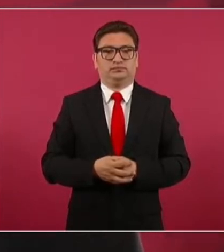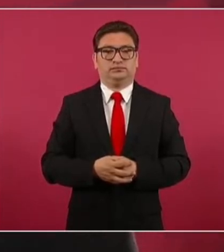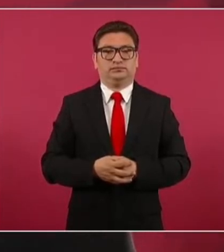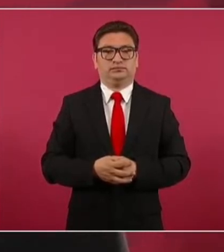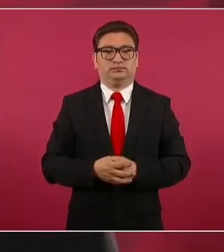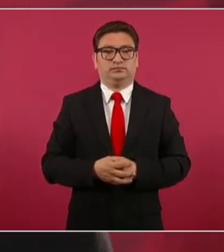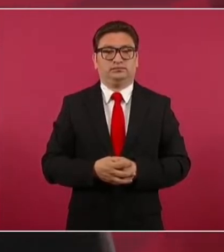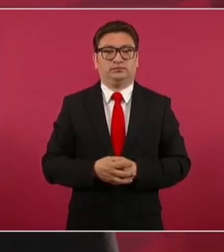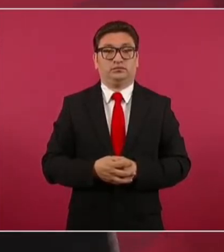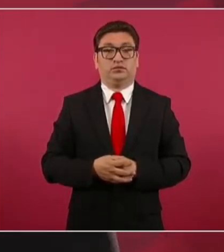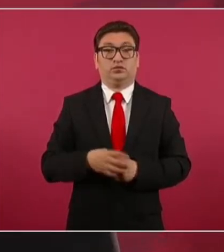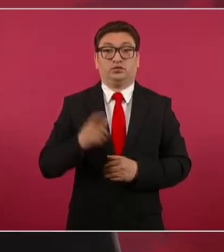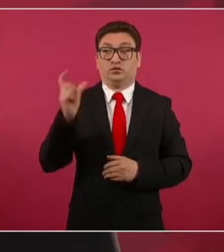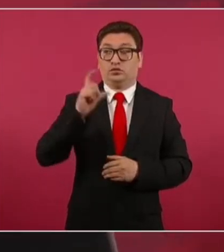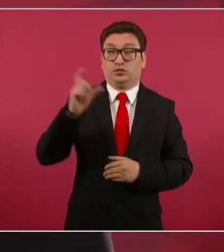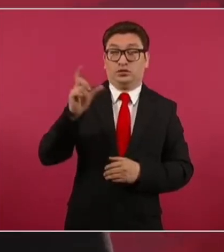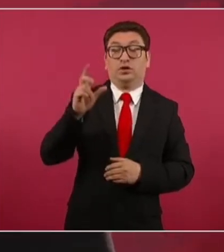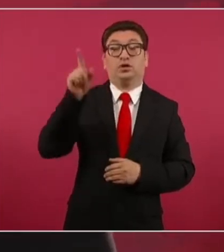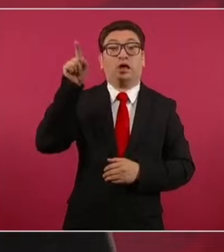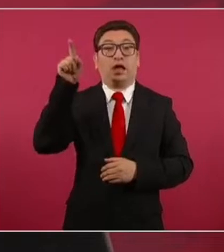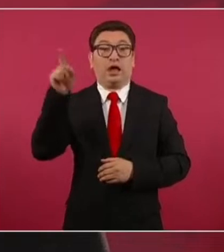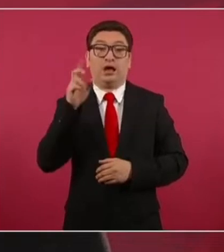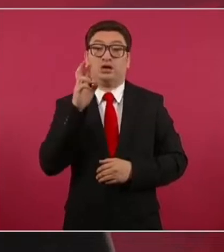en la confrontación de Rusia con Ucrania,